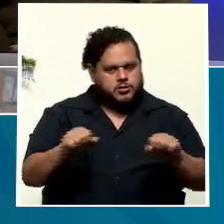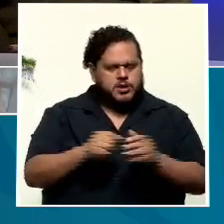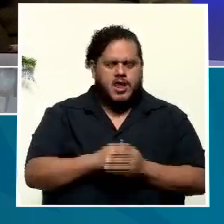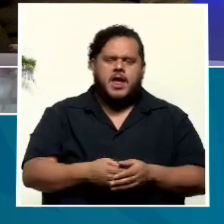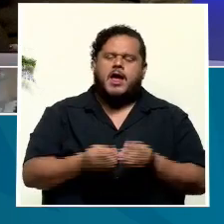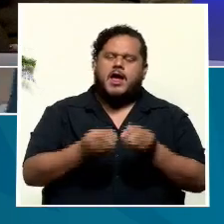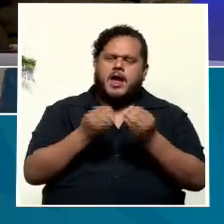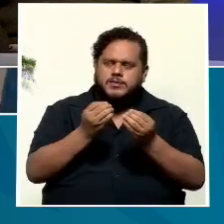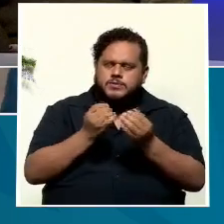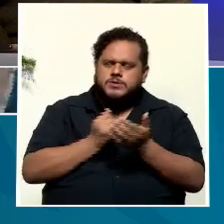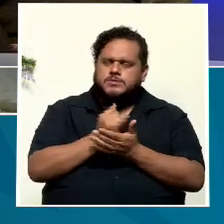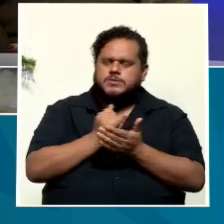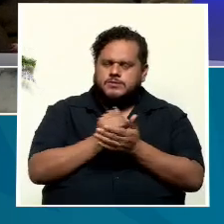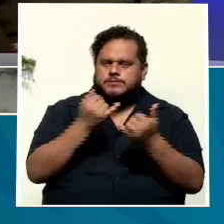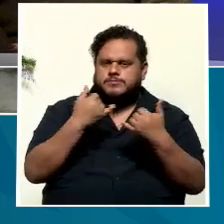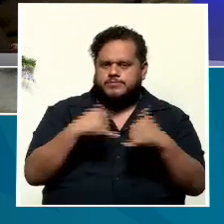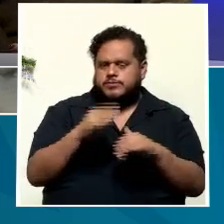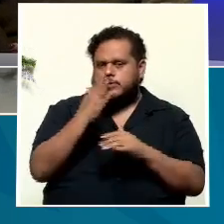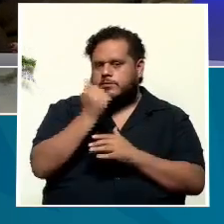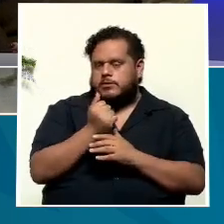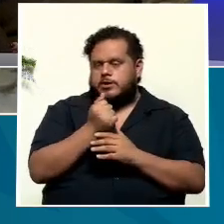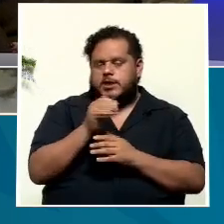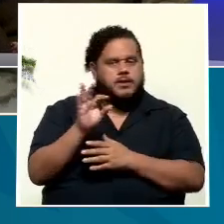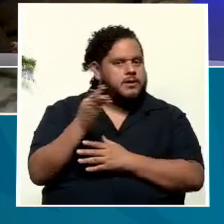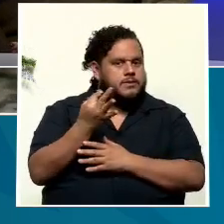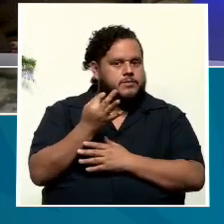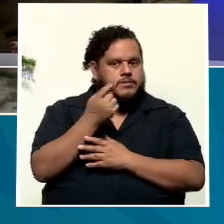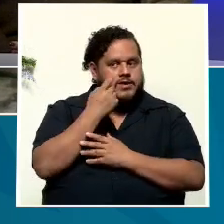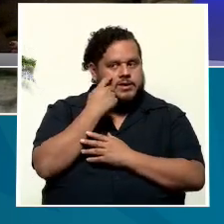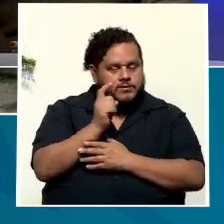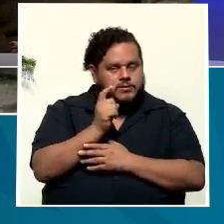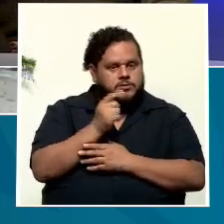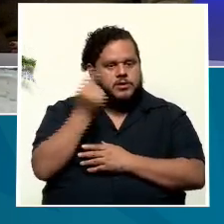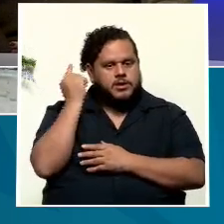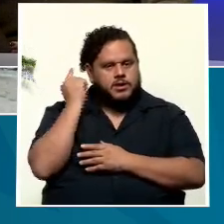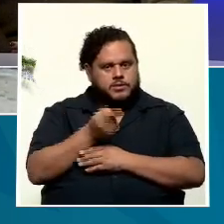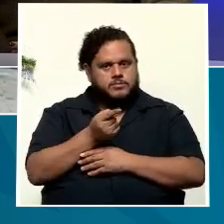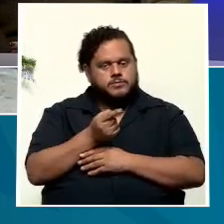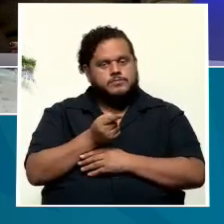cortar, porque la manera en que la Fiscalía acusa